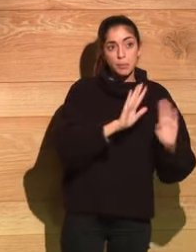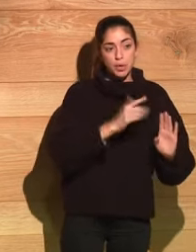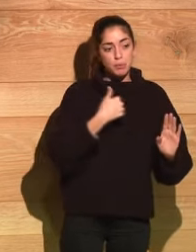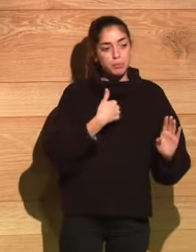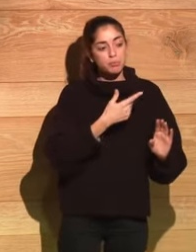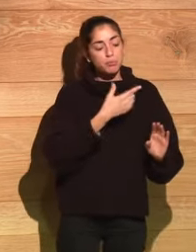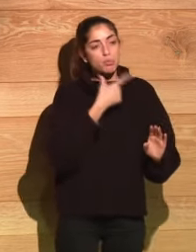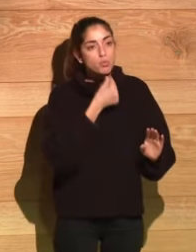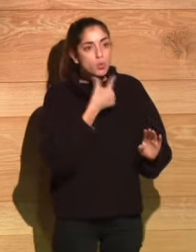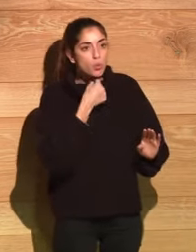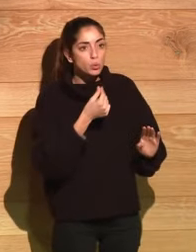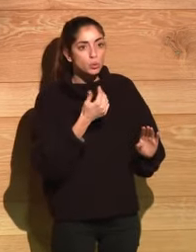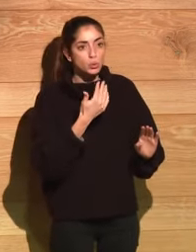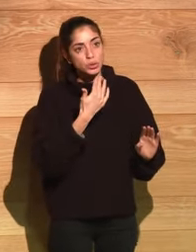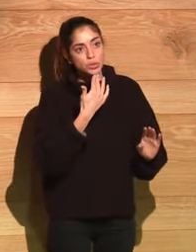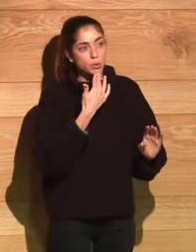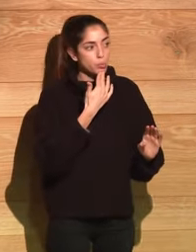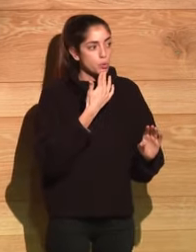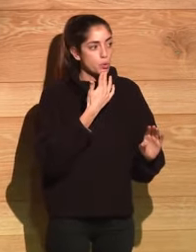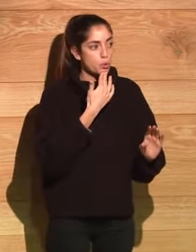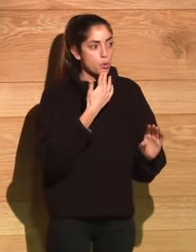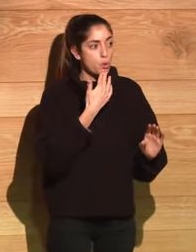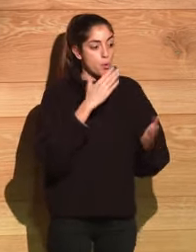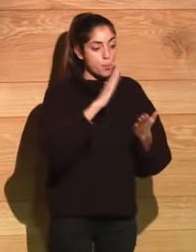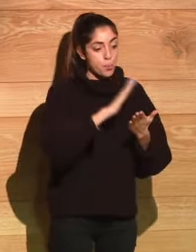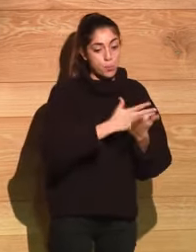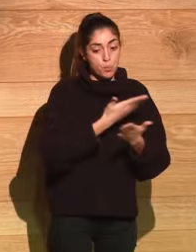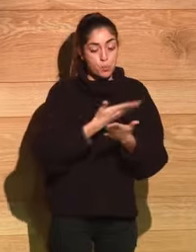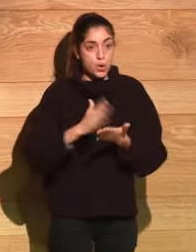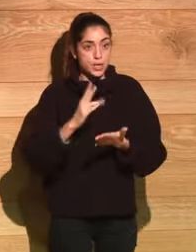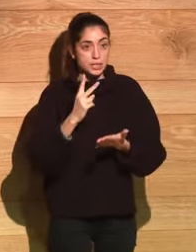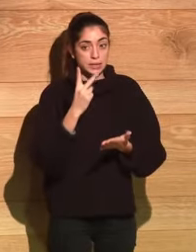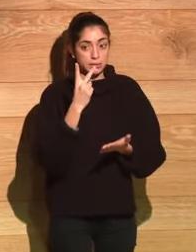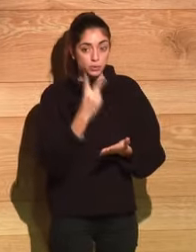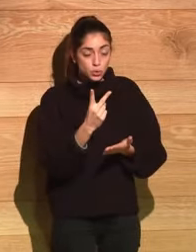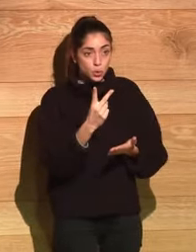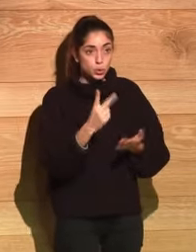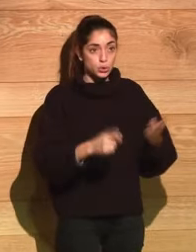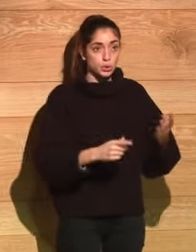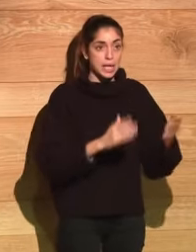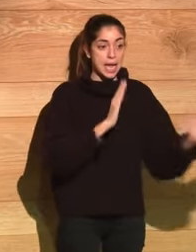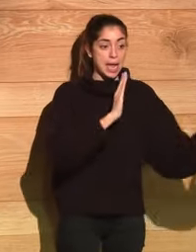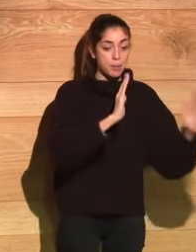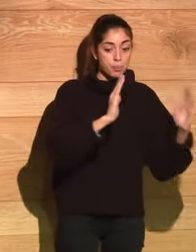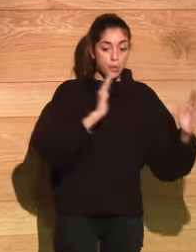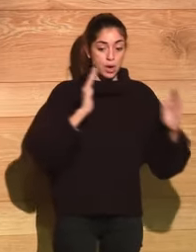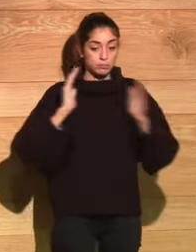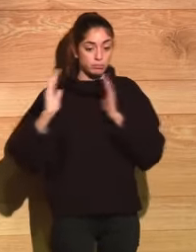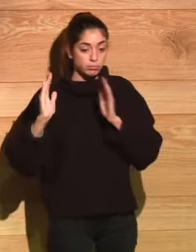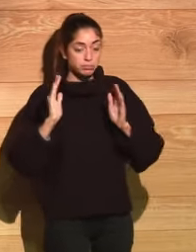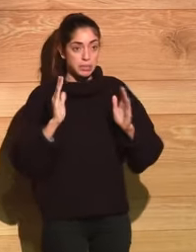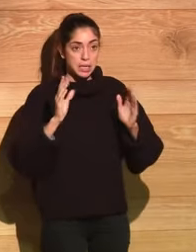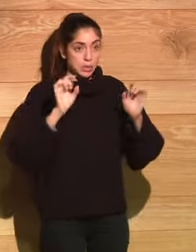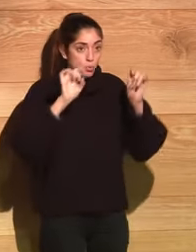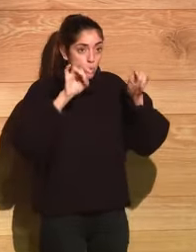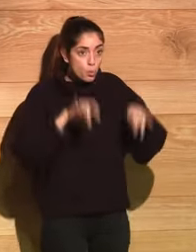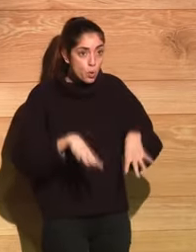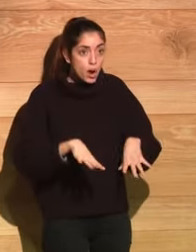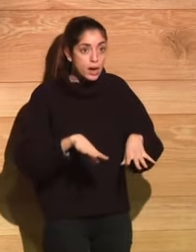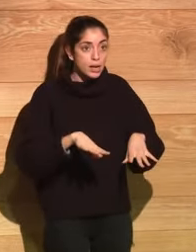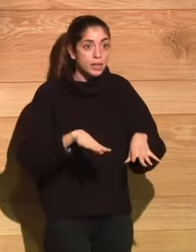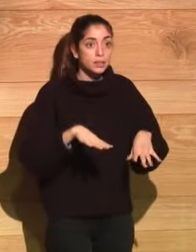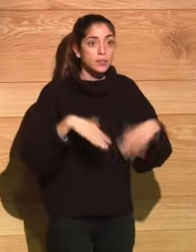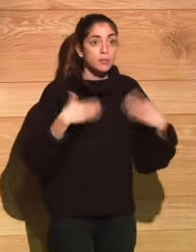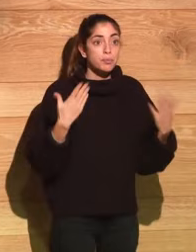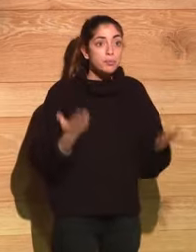fascina cómo dos poetas que viven en la misma época, en el mismo lugar, tienen planteamientos, uno siendo